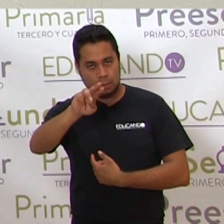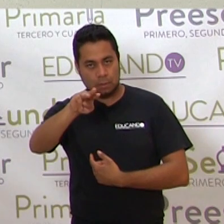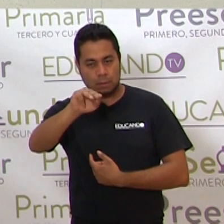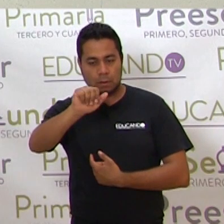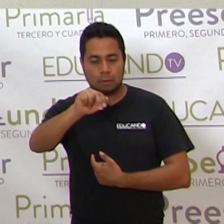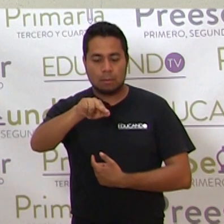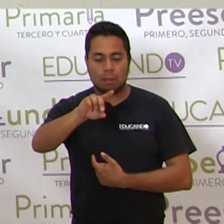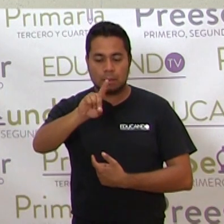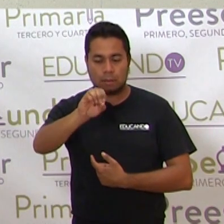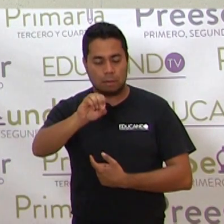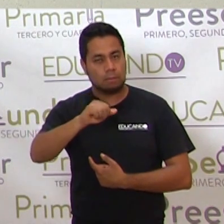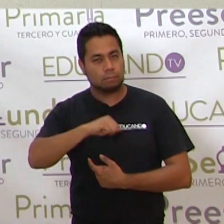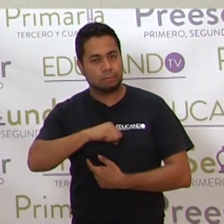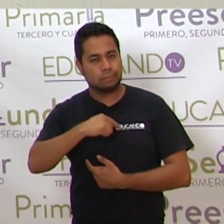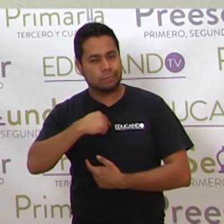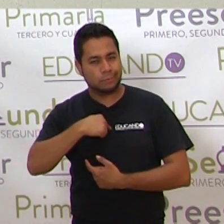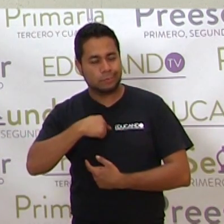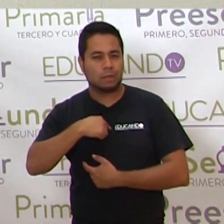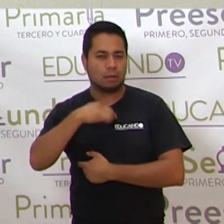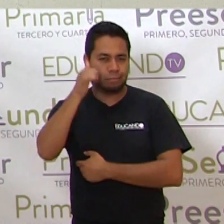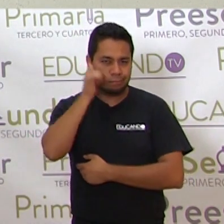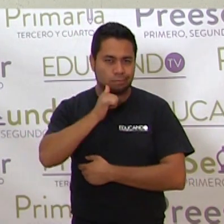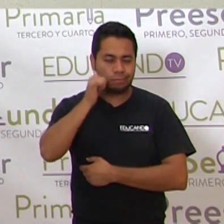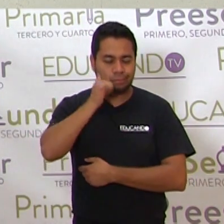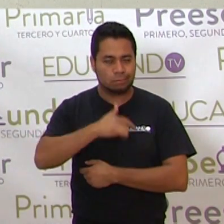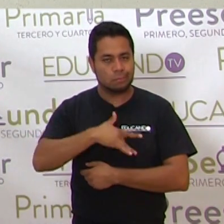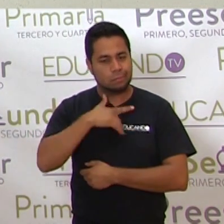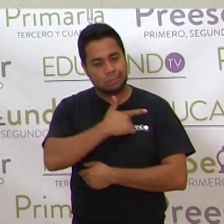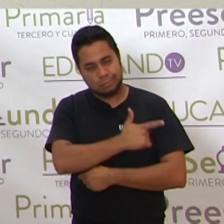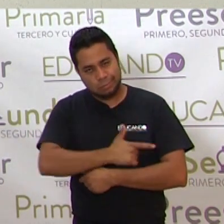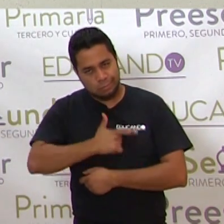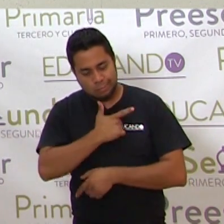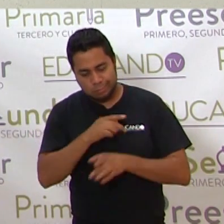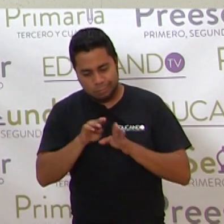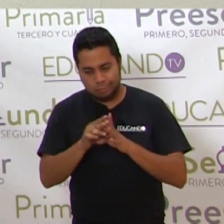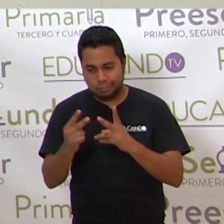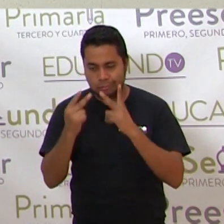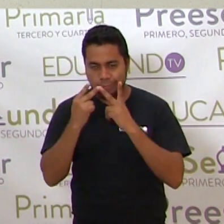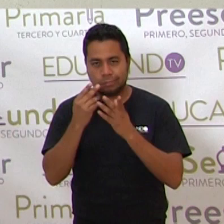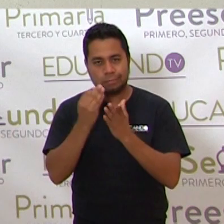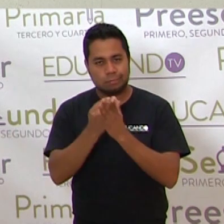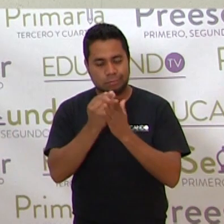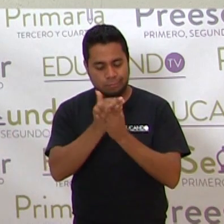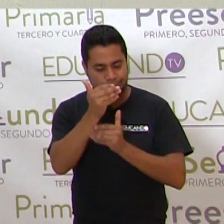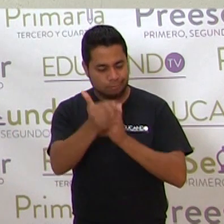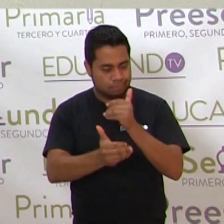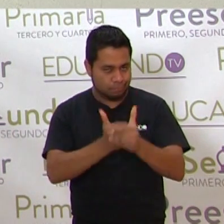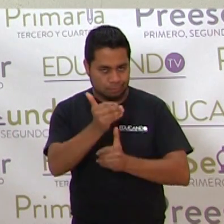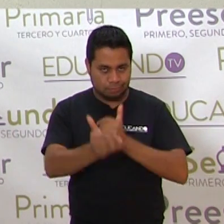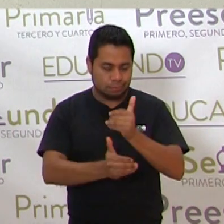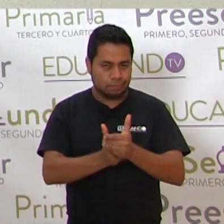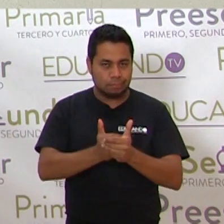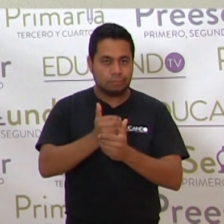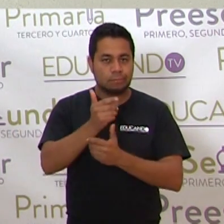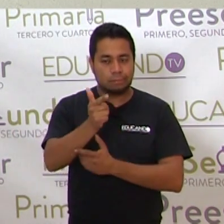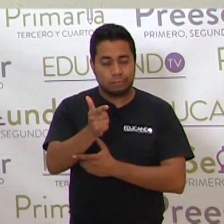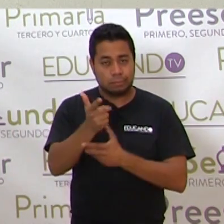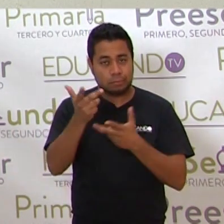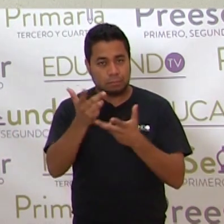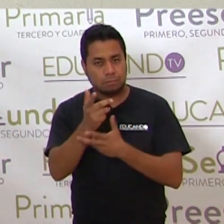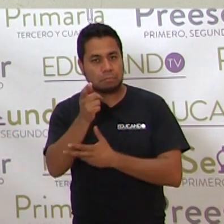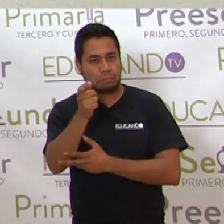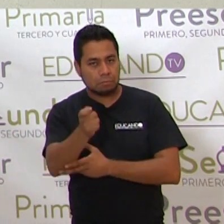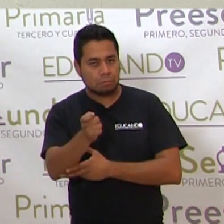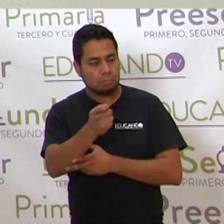Mendoza y como siempre es un gusto enorme el que nos sigas acompañando a lo largo de toda esta transmisión. Te invito para que con tus